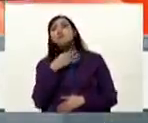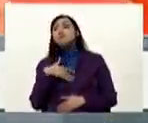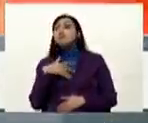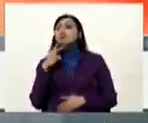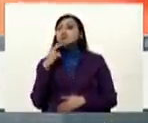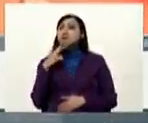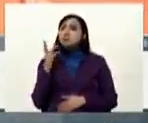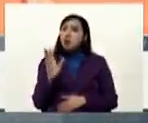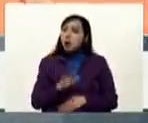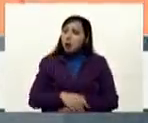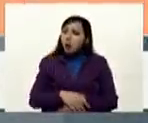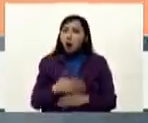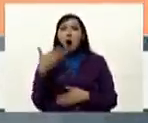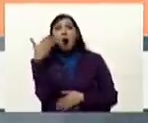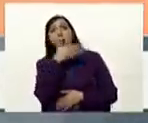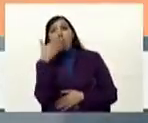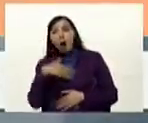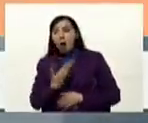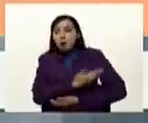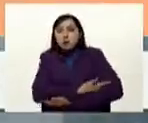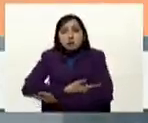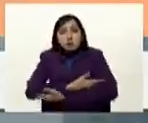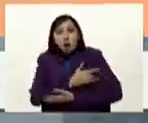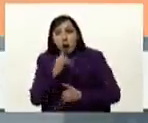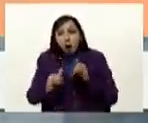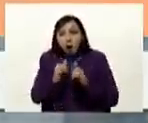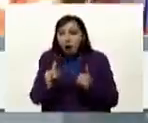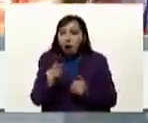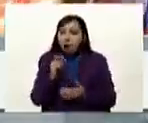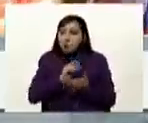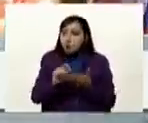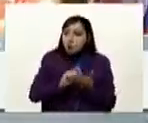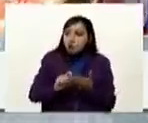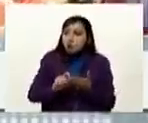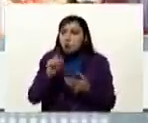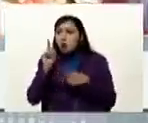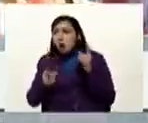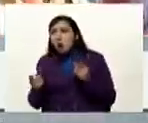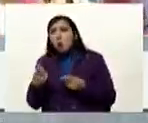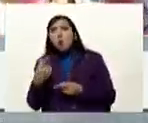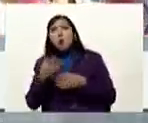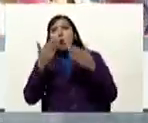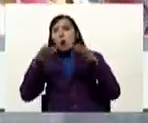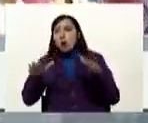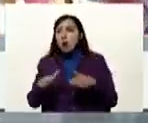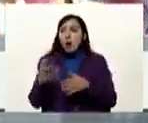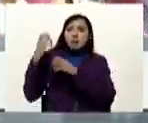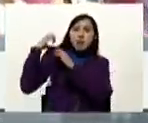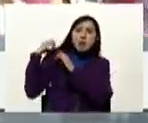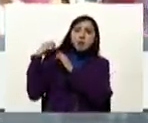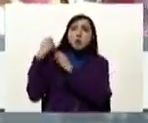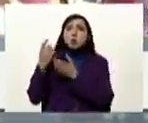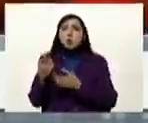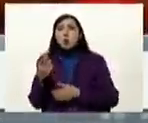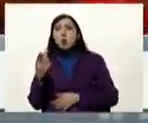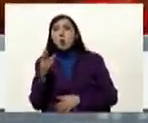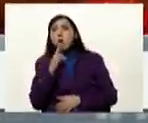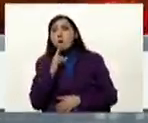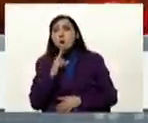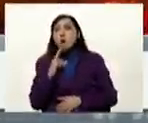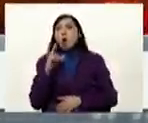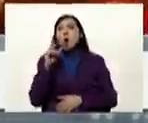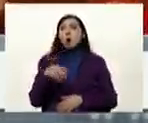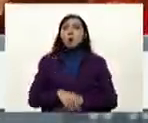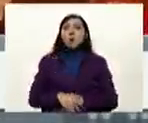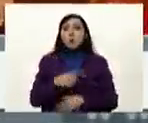La carta del niño Jesús. Algunos le escriben a San Nicolás. Escríbanle a San Nicolás, que San Nicolás es